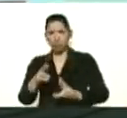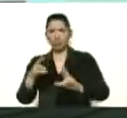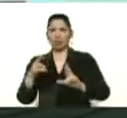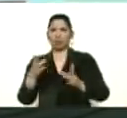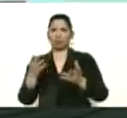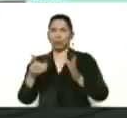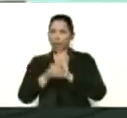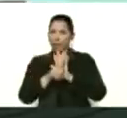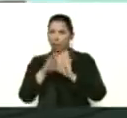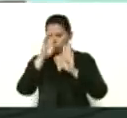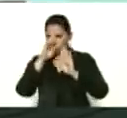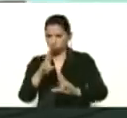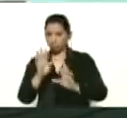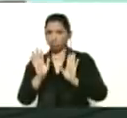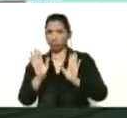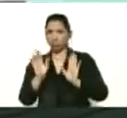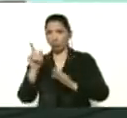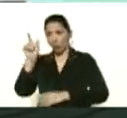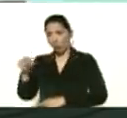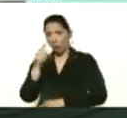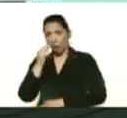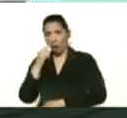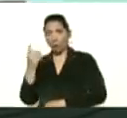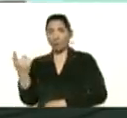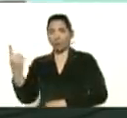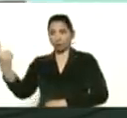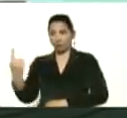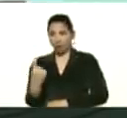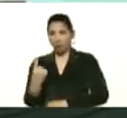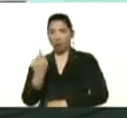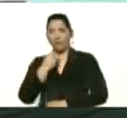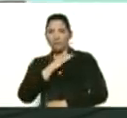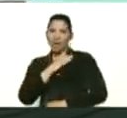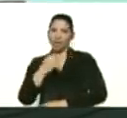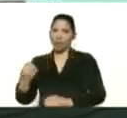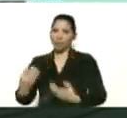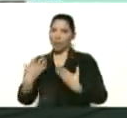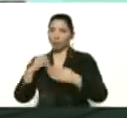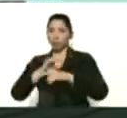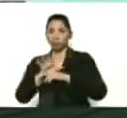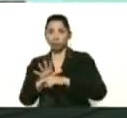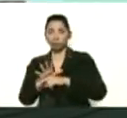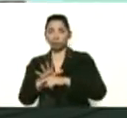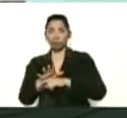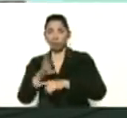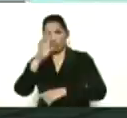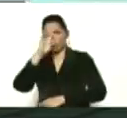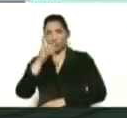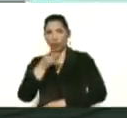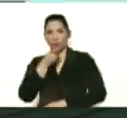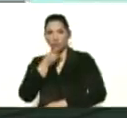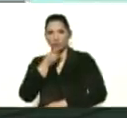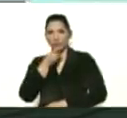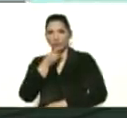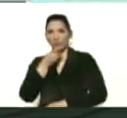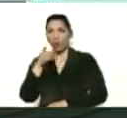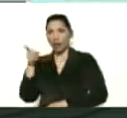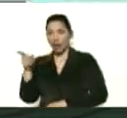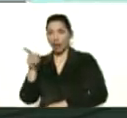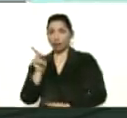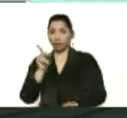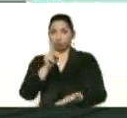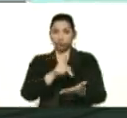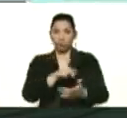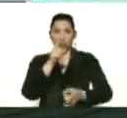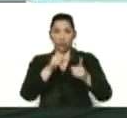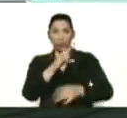con la ley. Si ese señor hubiera llegado enfermo, infectado por COVID-19 de República Dominicana y hubiera acudido a alguno de los